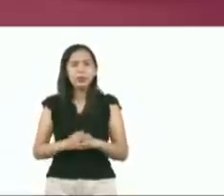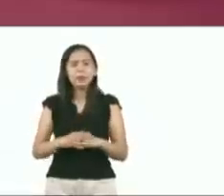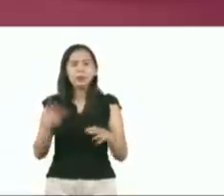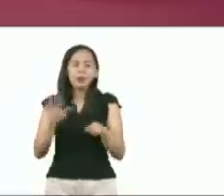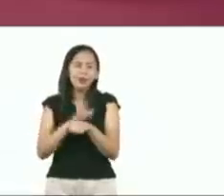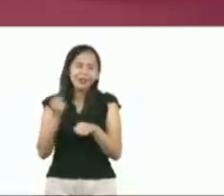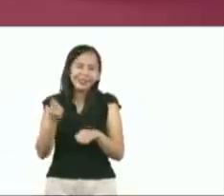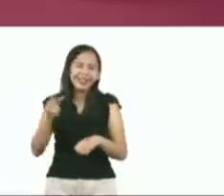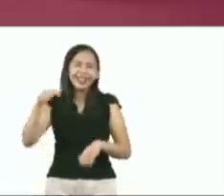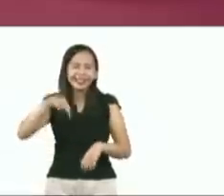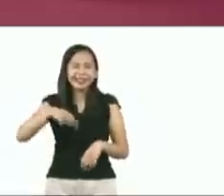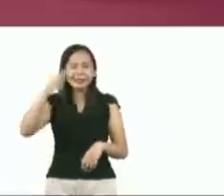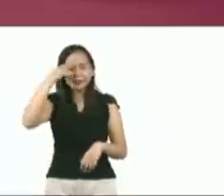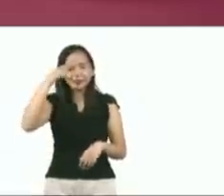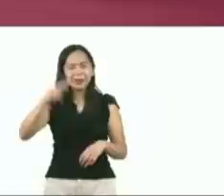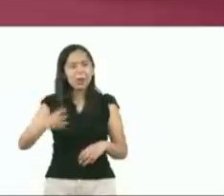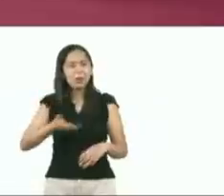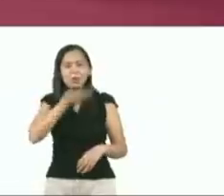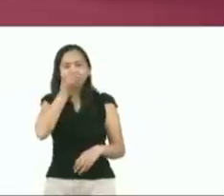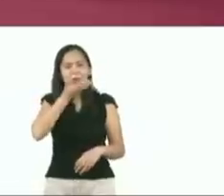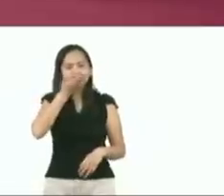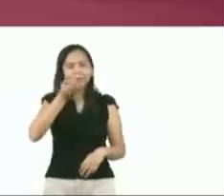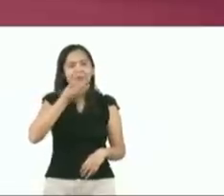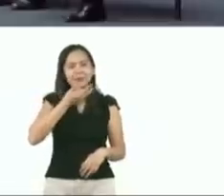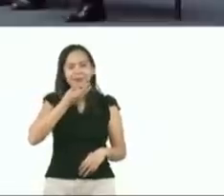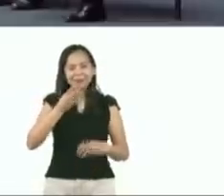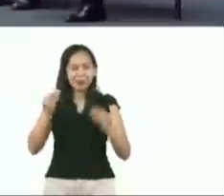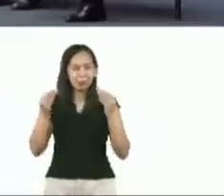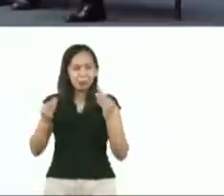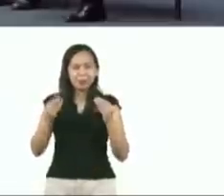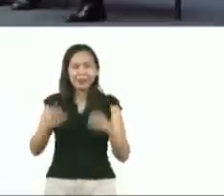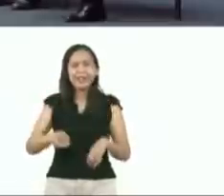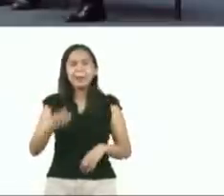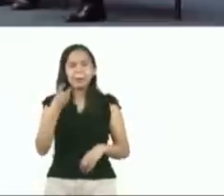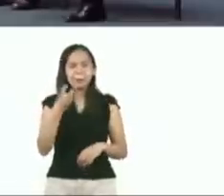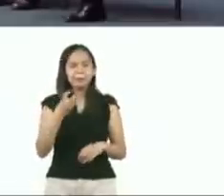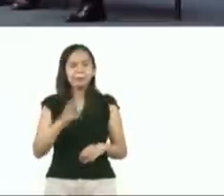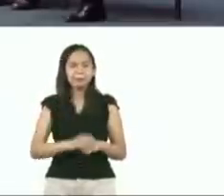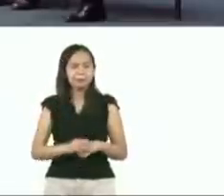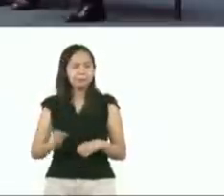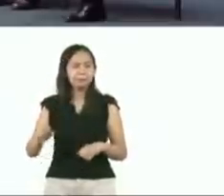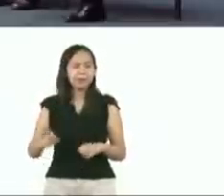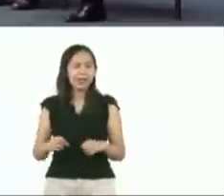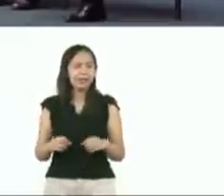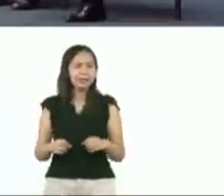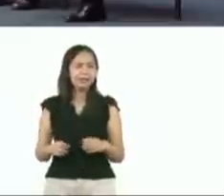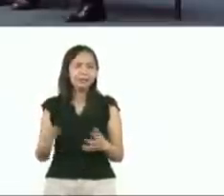pieza. Así que vamos a romper ese récord Guinness.